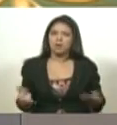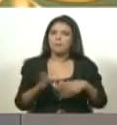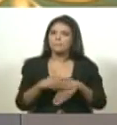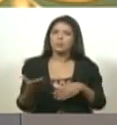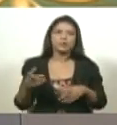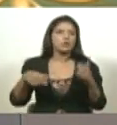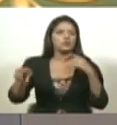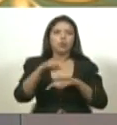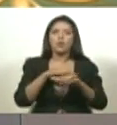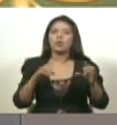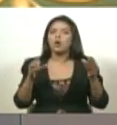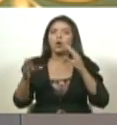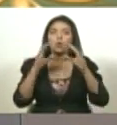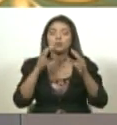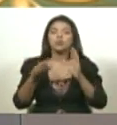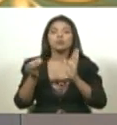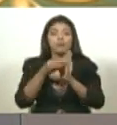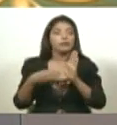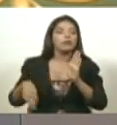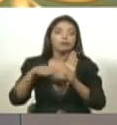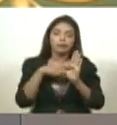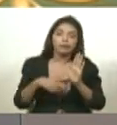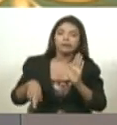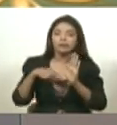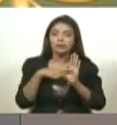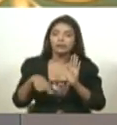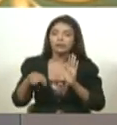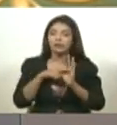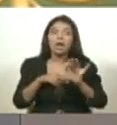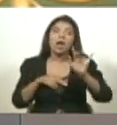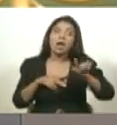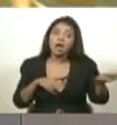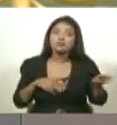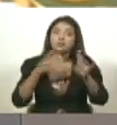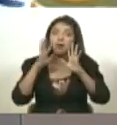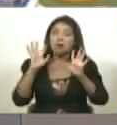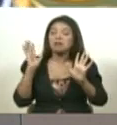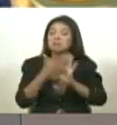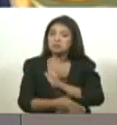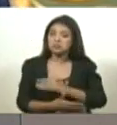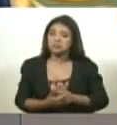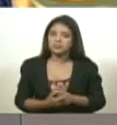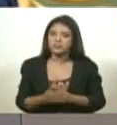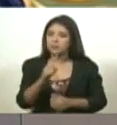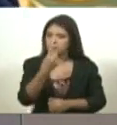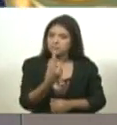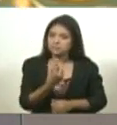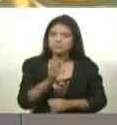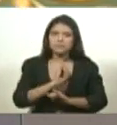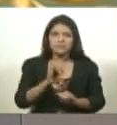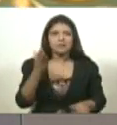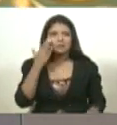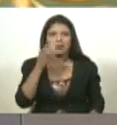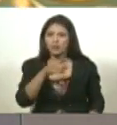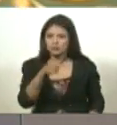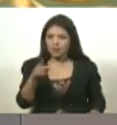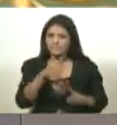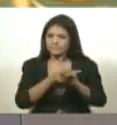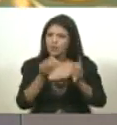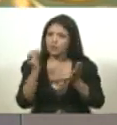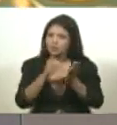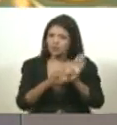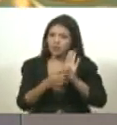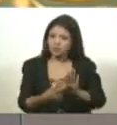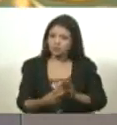de comunicación lo que están es repitiendo lo que ellos creen que pasó. Primero, esto ya lo saben ustedes, pero se los voy a mostrar